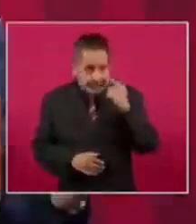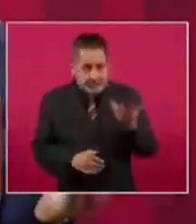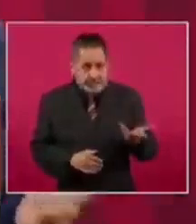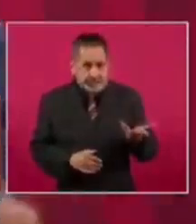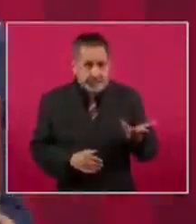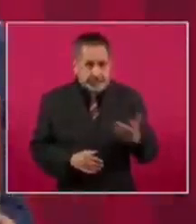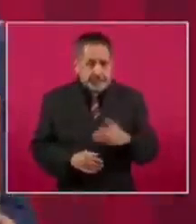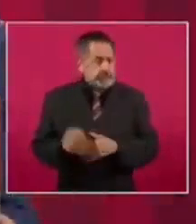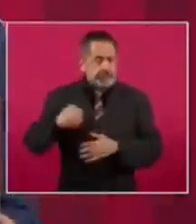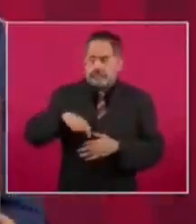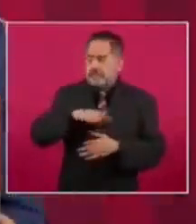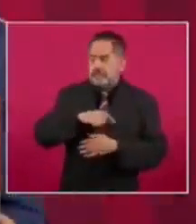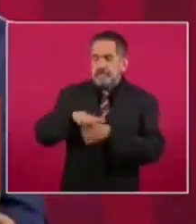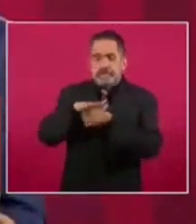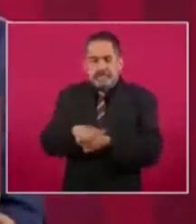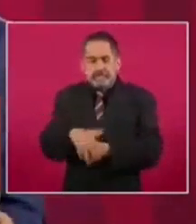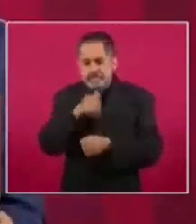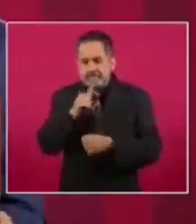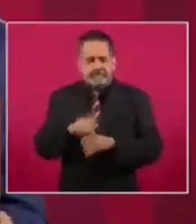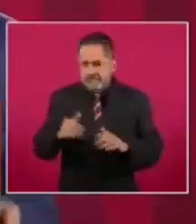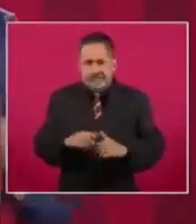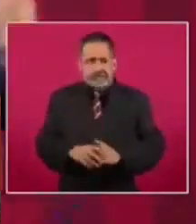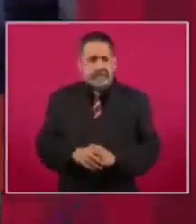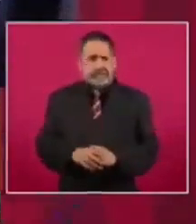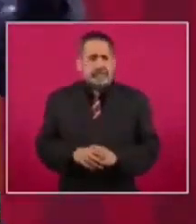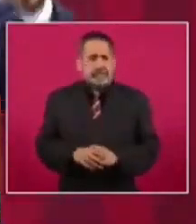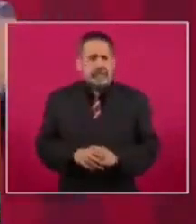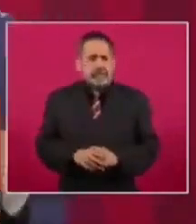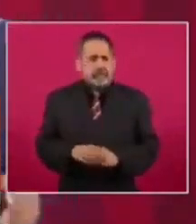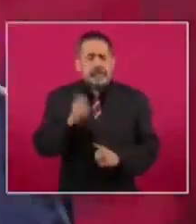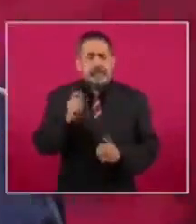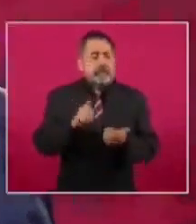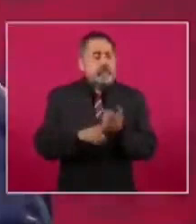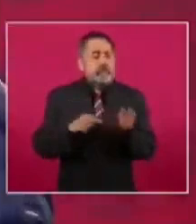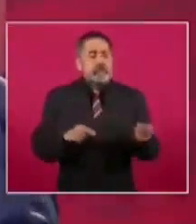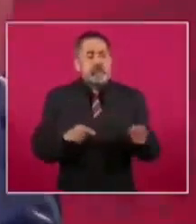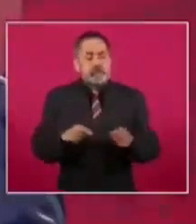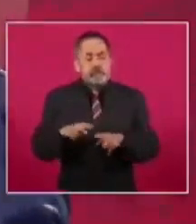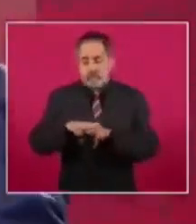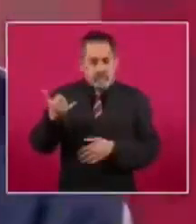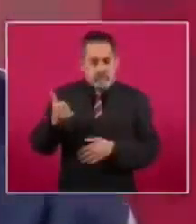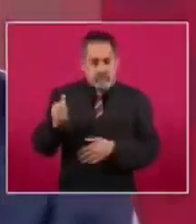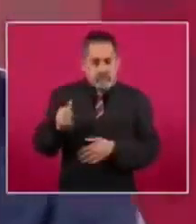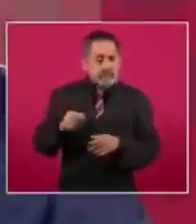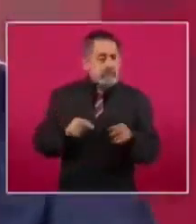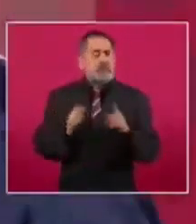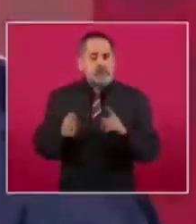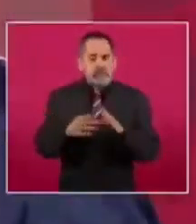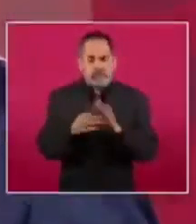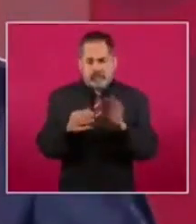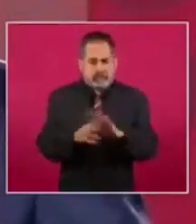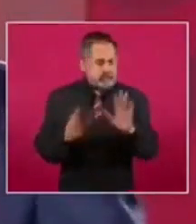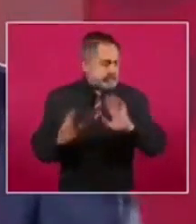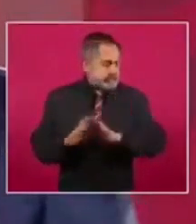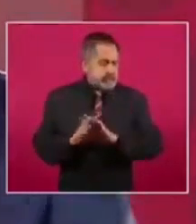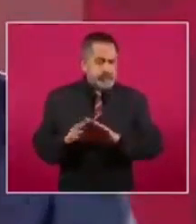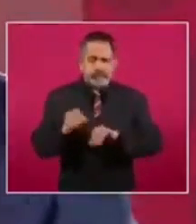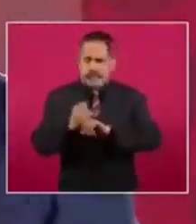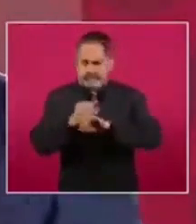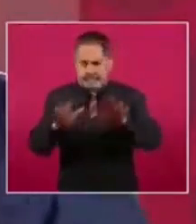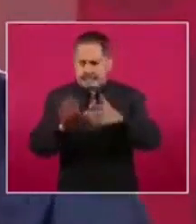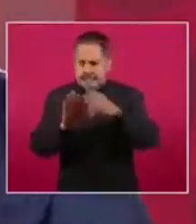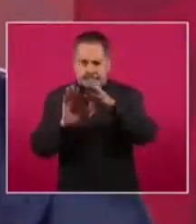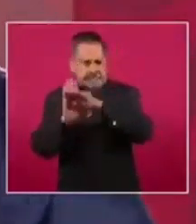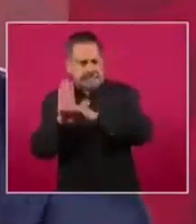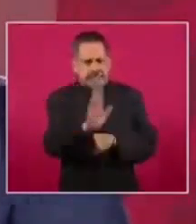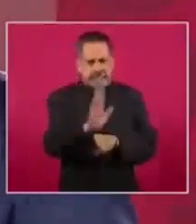Nosotros no ejercemos presión contra nadie. Y lo que hicimos en el caso del Tren Maya fue presentar toda la información que